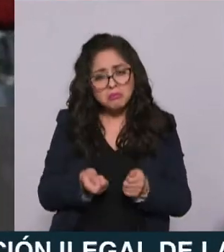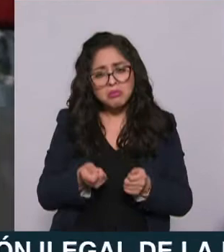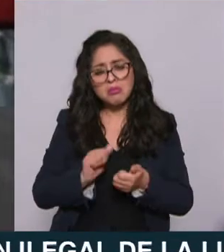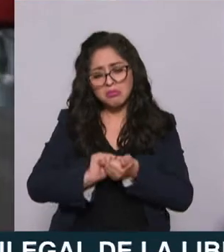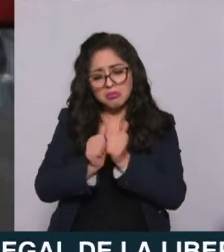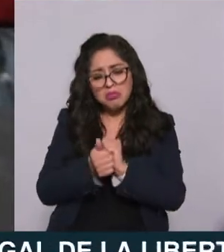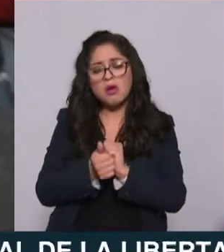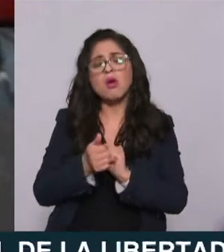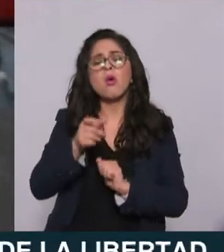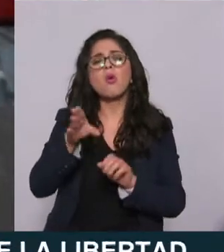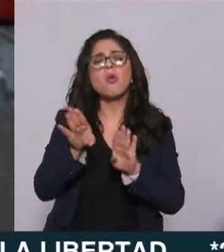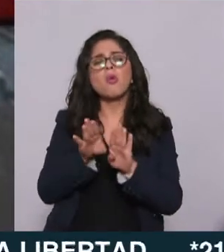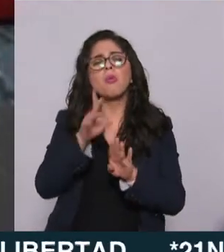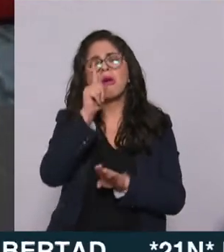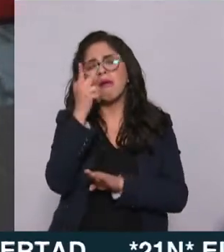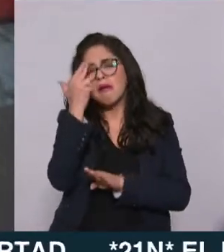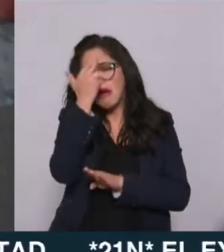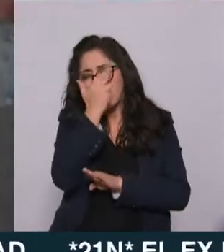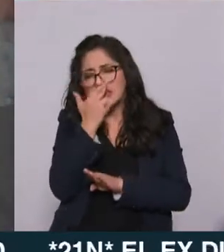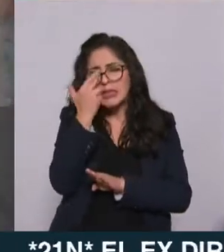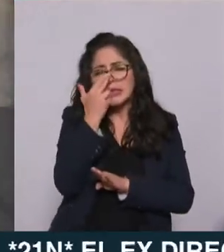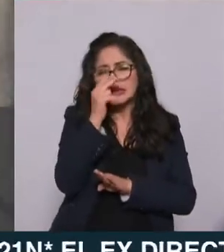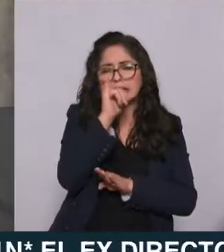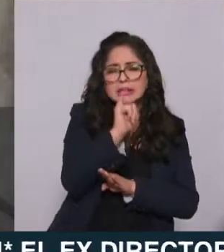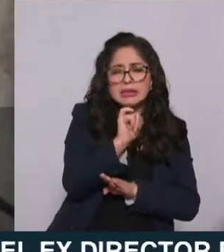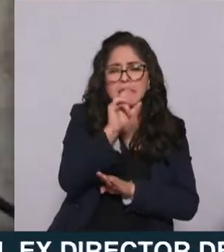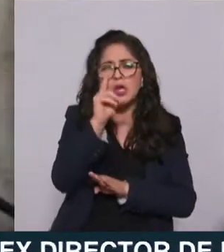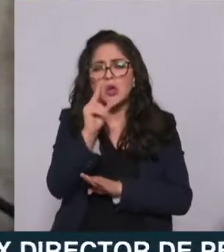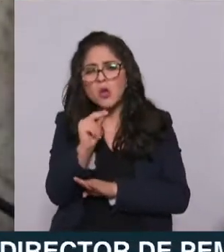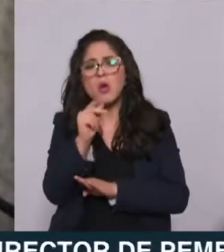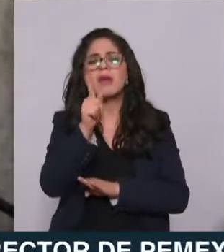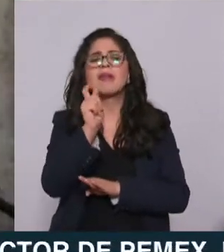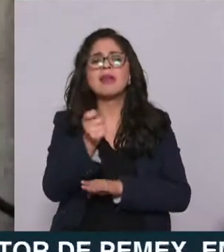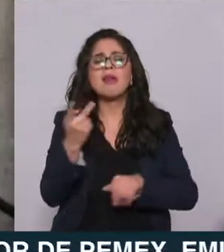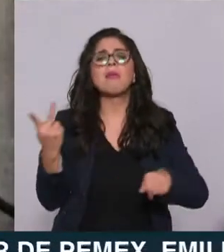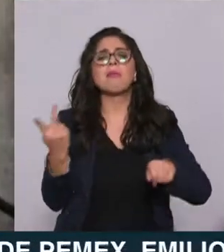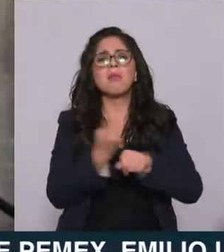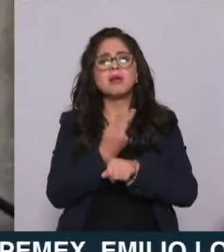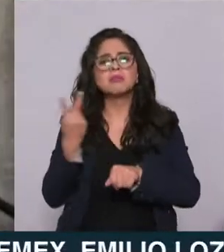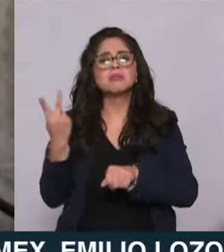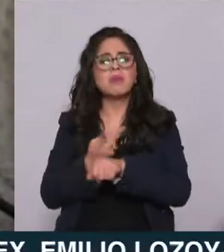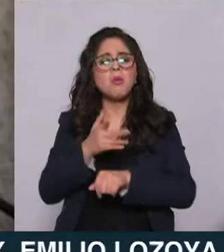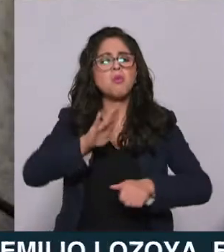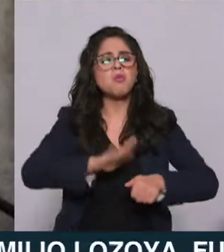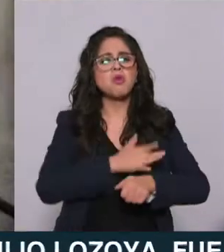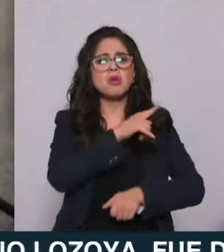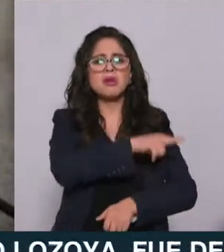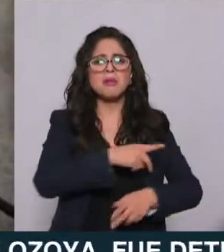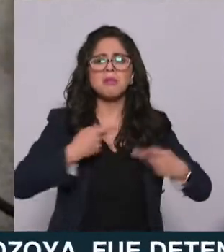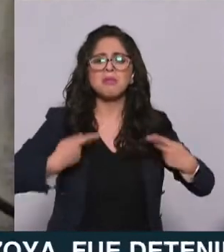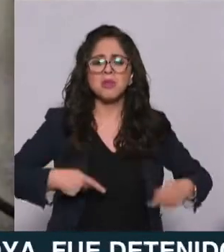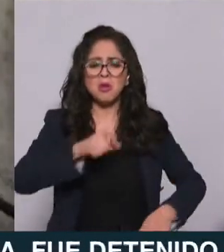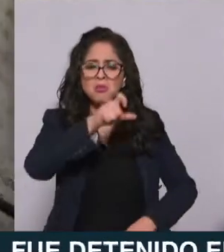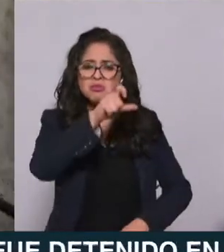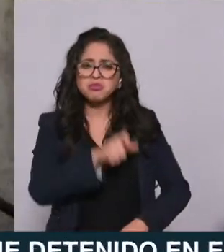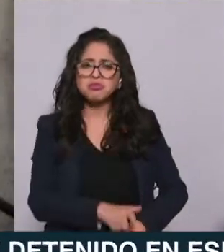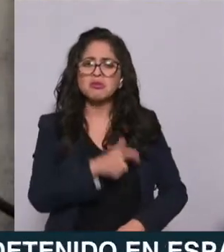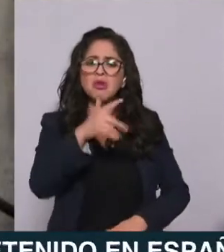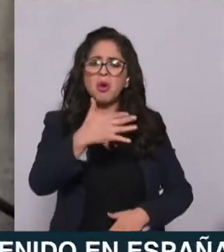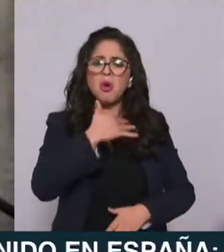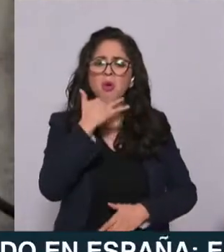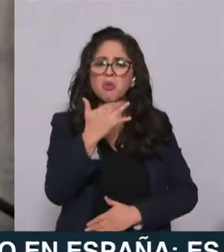plantear que es necesario para esclarecer todos estos hechos de corrupción, que las